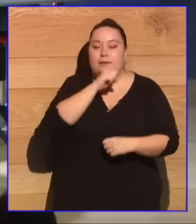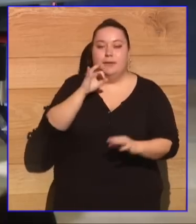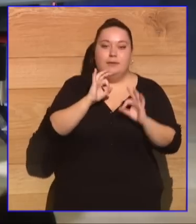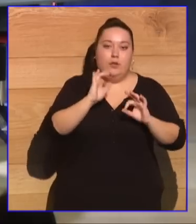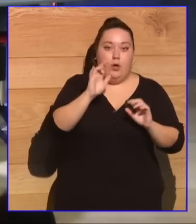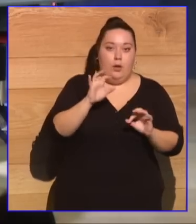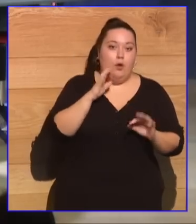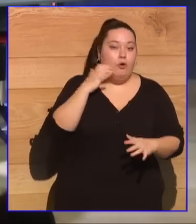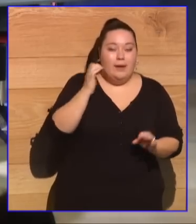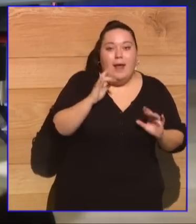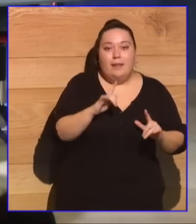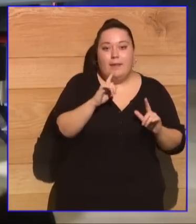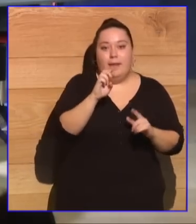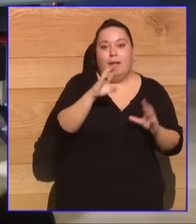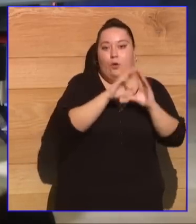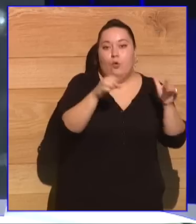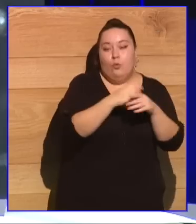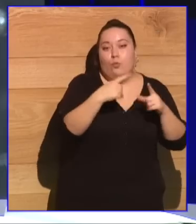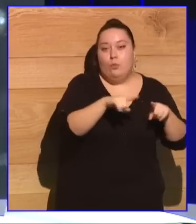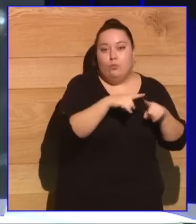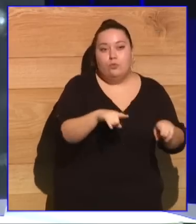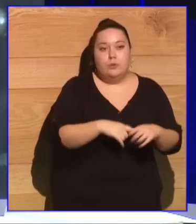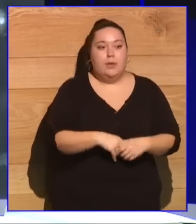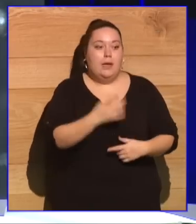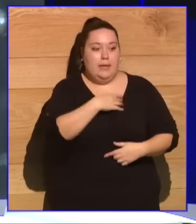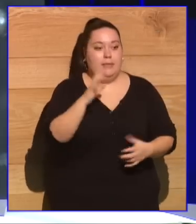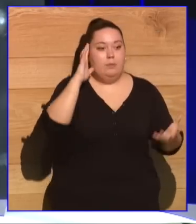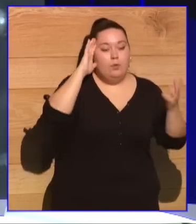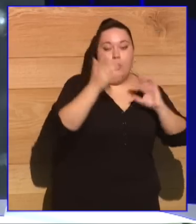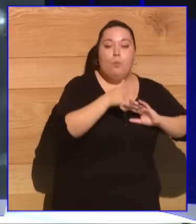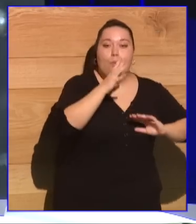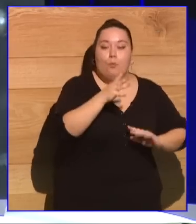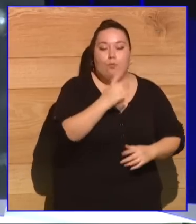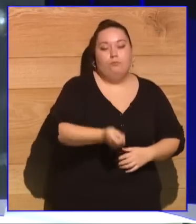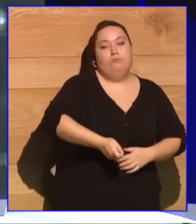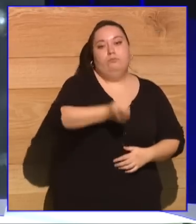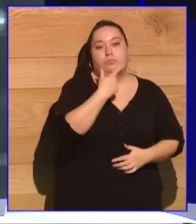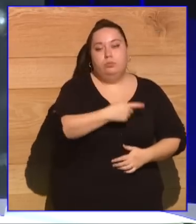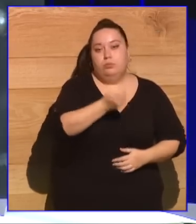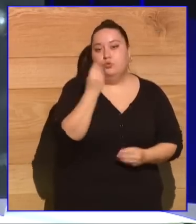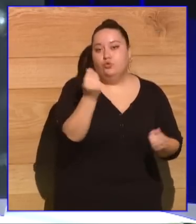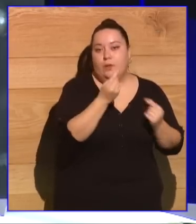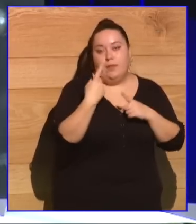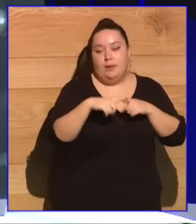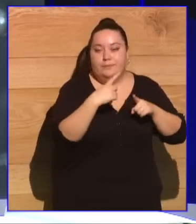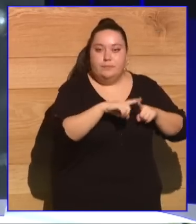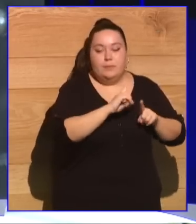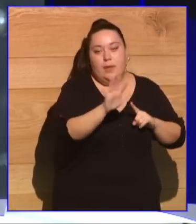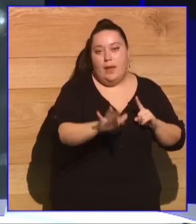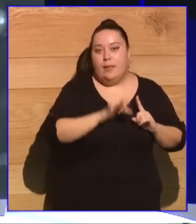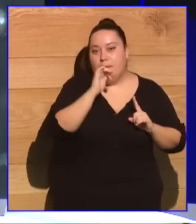Pink Floyd, Pobrecito. progresivamente enloquecido precisamente por la ingesta de sustancias, además de sus